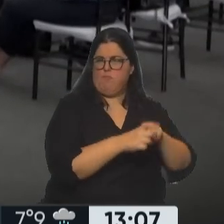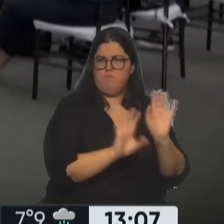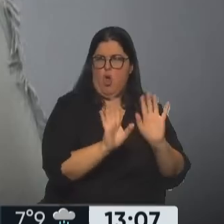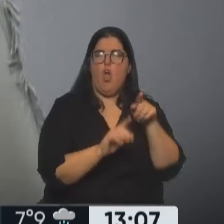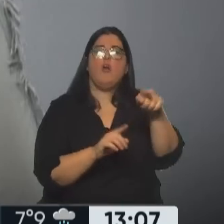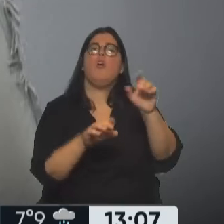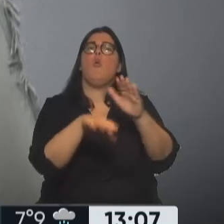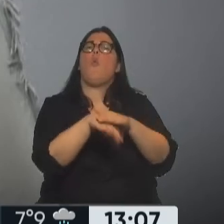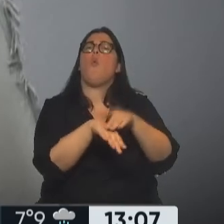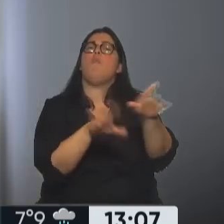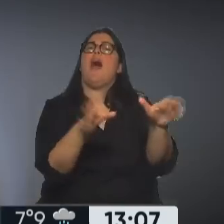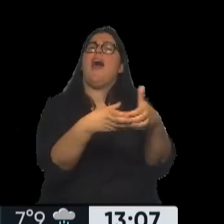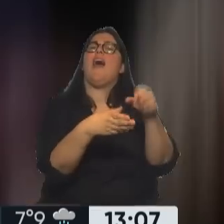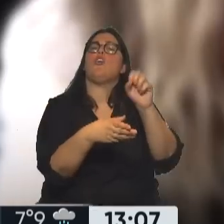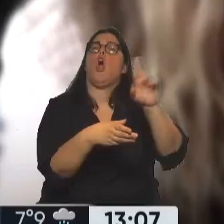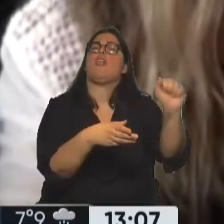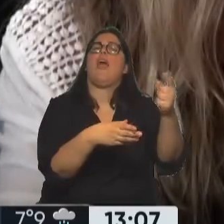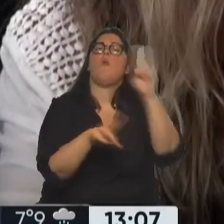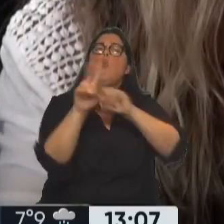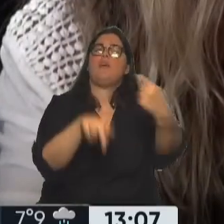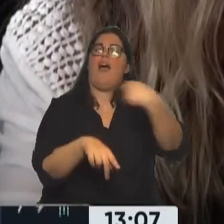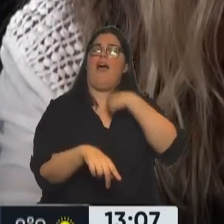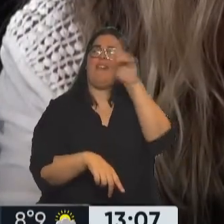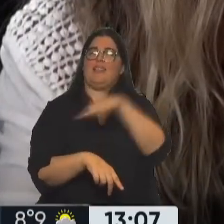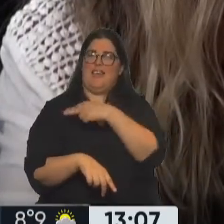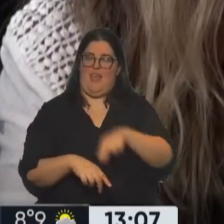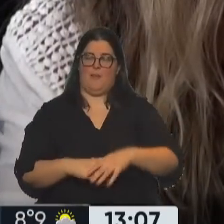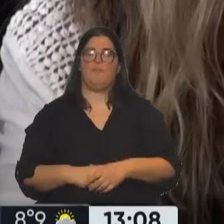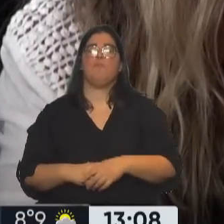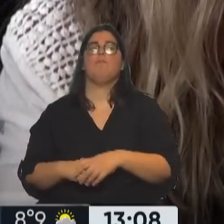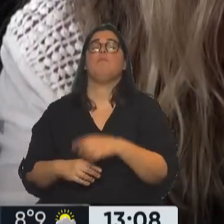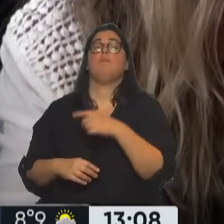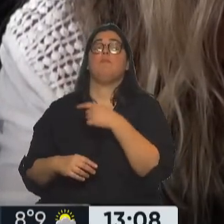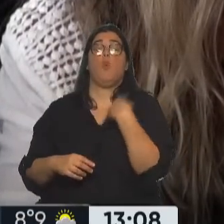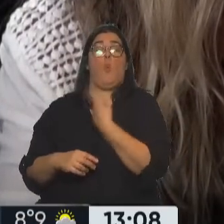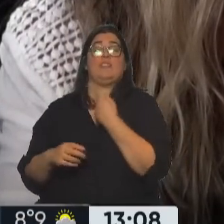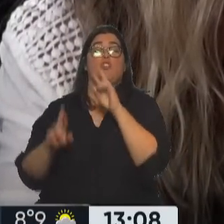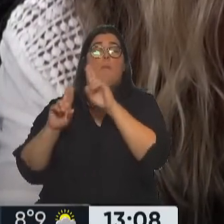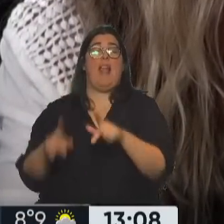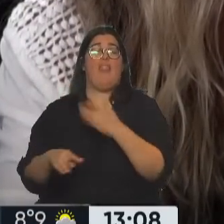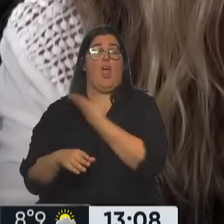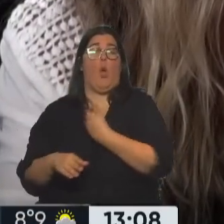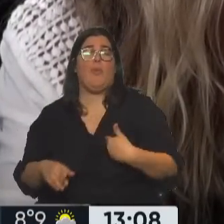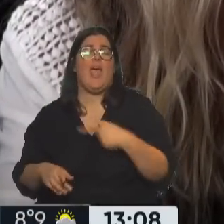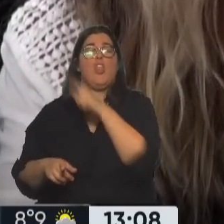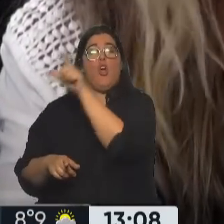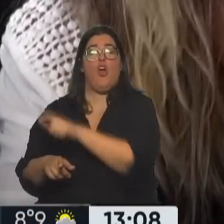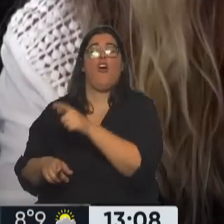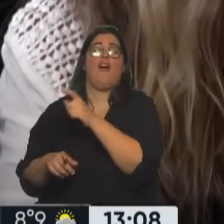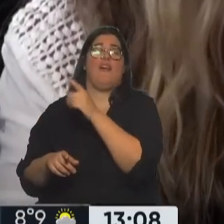de intentar proscribirlo. El plan de Fernando, nuestro plan de gobierno, sus ideas están